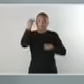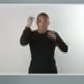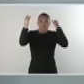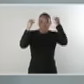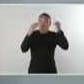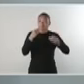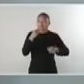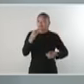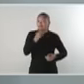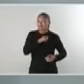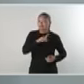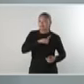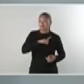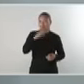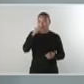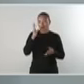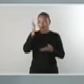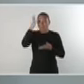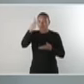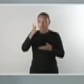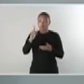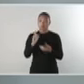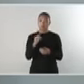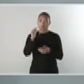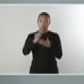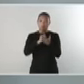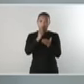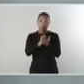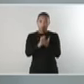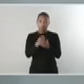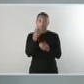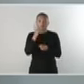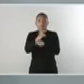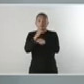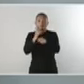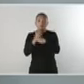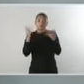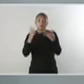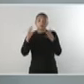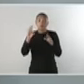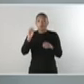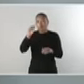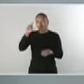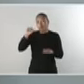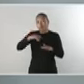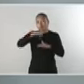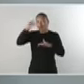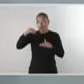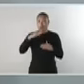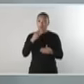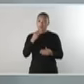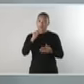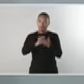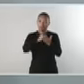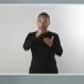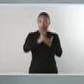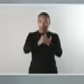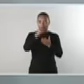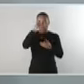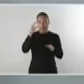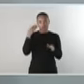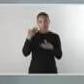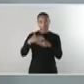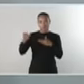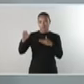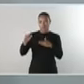los destinos de Tamaulipas a eso te invito a crear una ola gigante por el bien de Tamaulipas para sacar